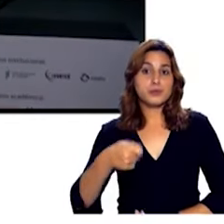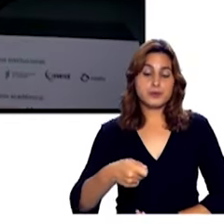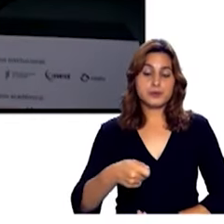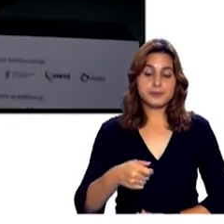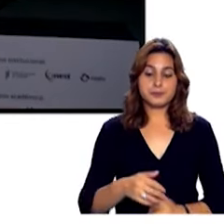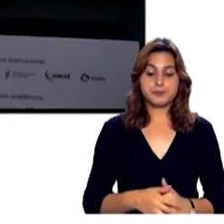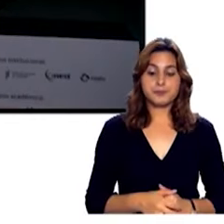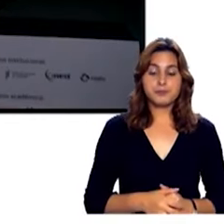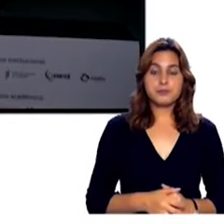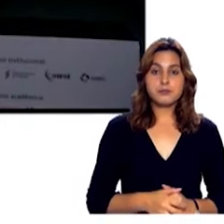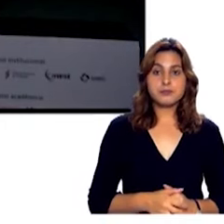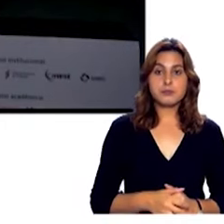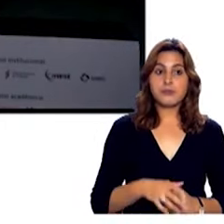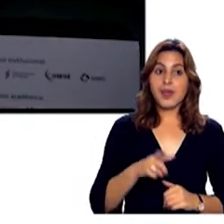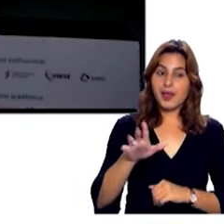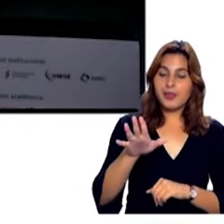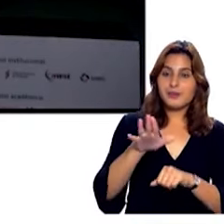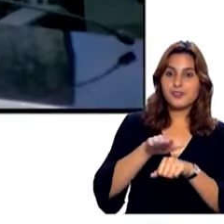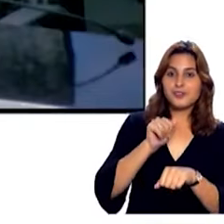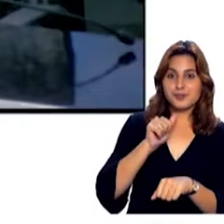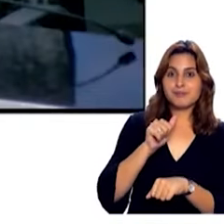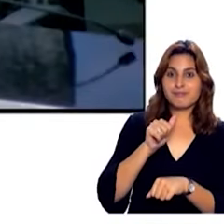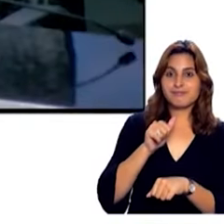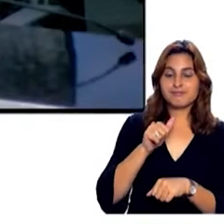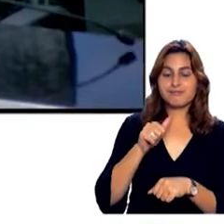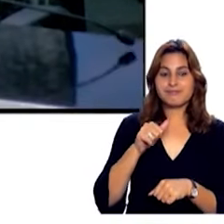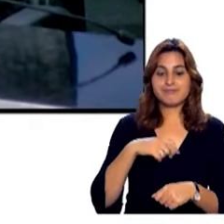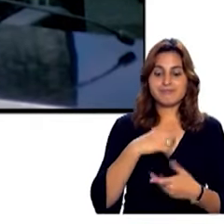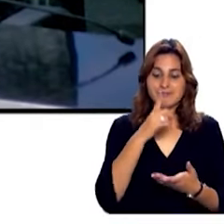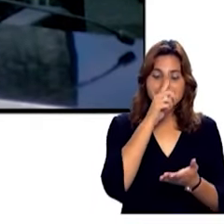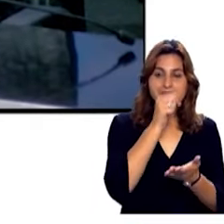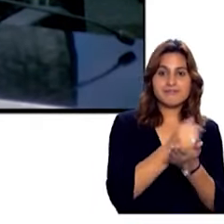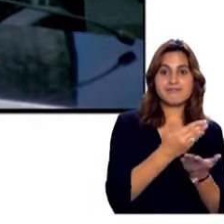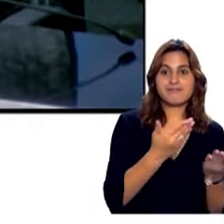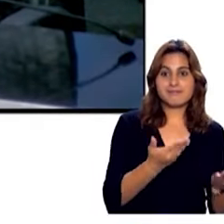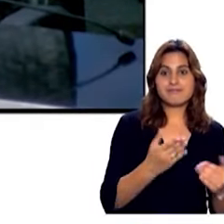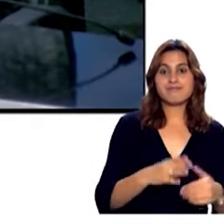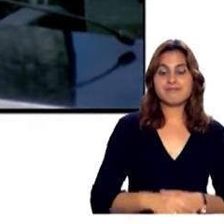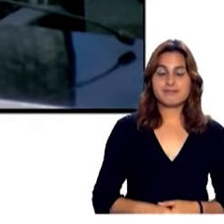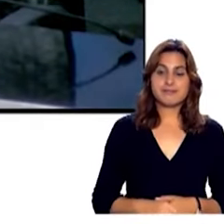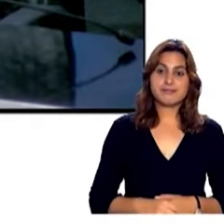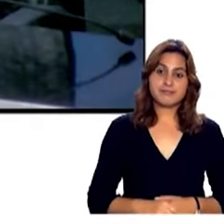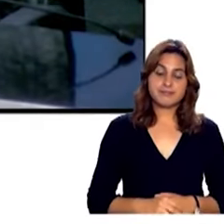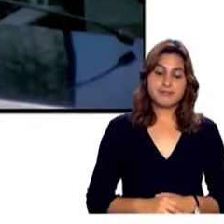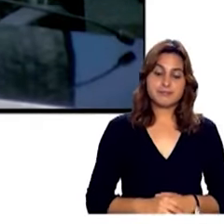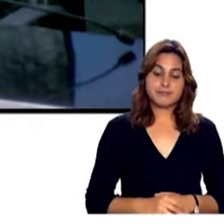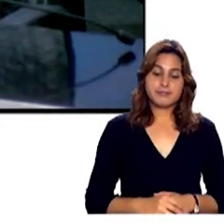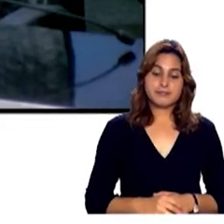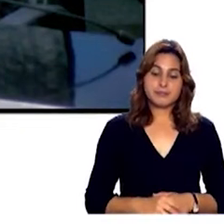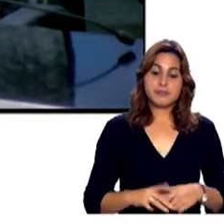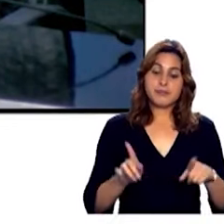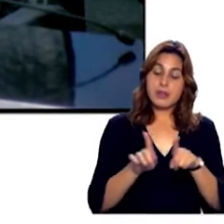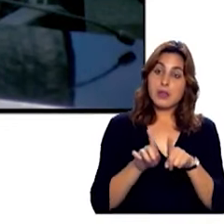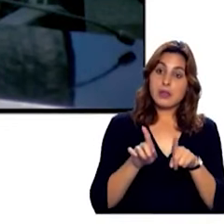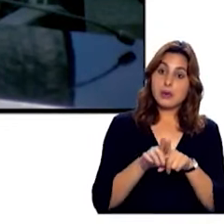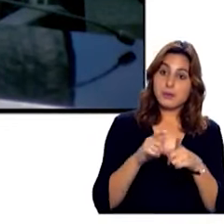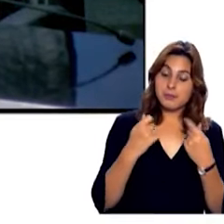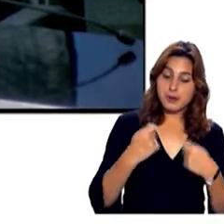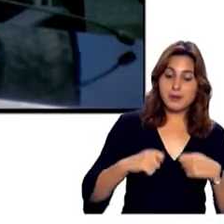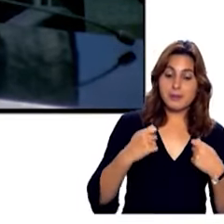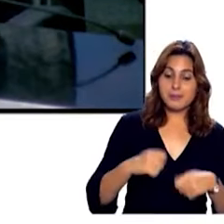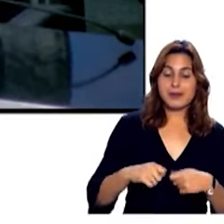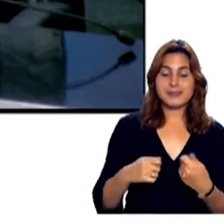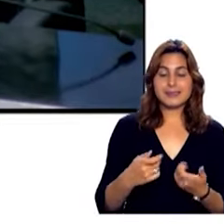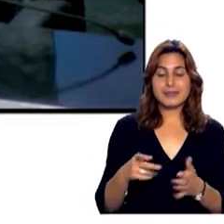resolver el conflicto Y además el juez técnico Pero sobre todo íntegro e independiente y además si tiene conocimientos mucho